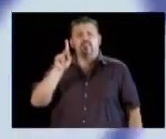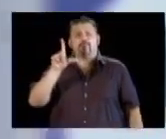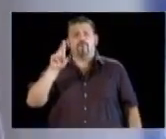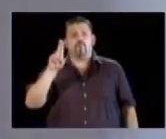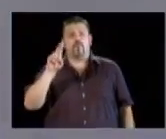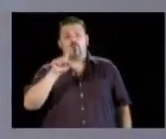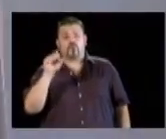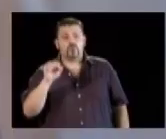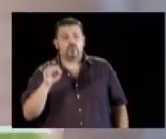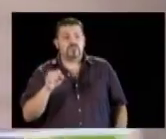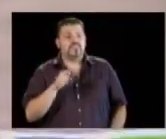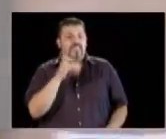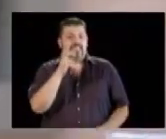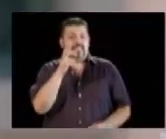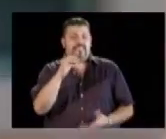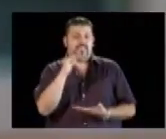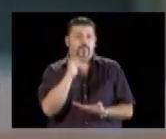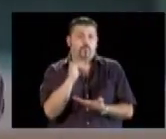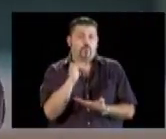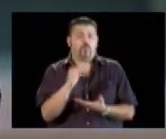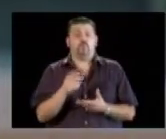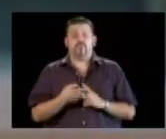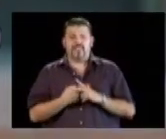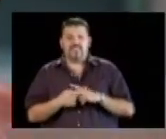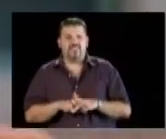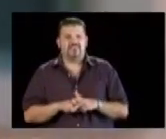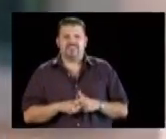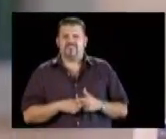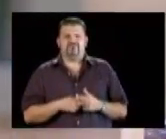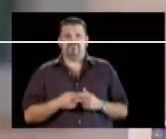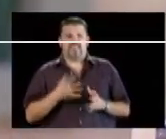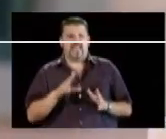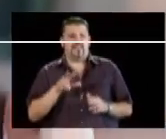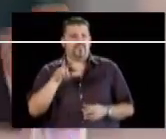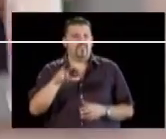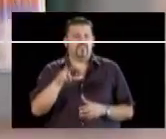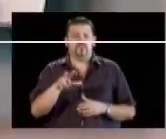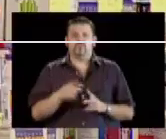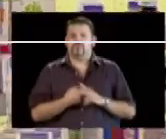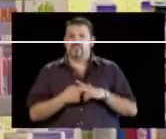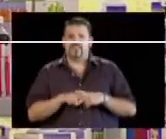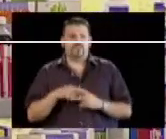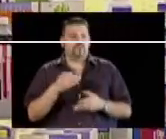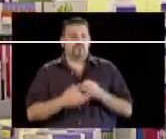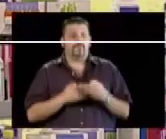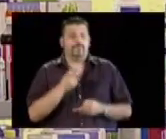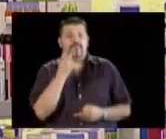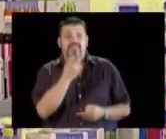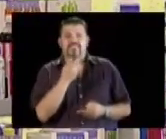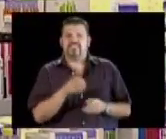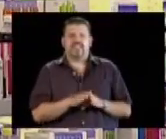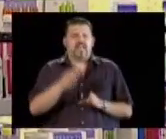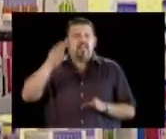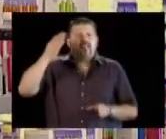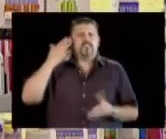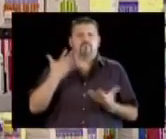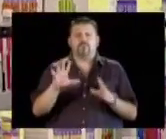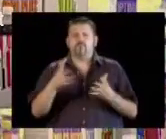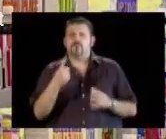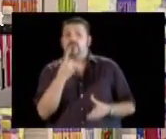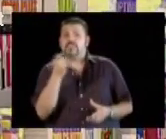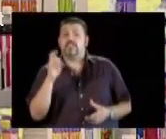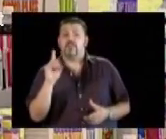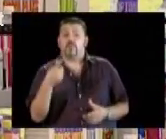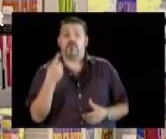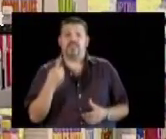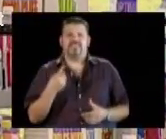arrancamos Omni, con esta botella hace 18 años arrancó. Me acuerdo que en aquel entonces costaba $1,000, $100 la botella, y